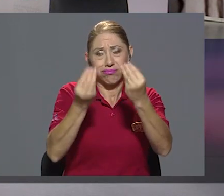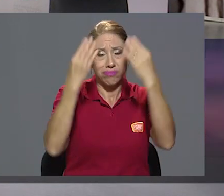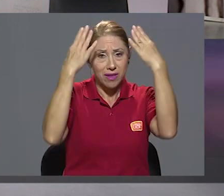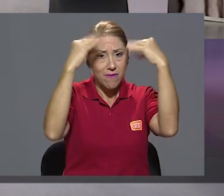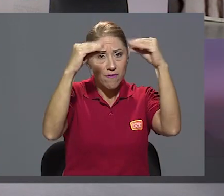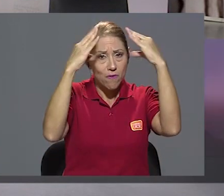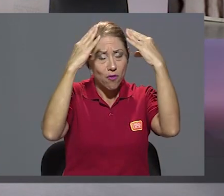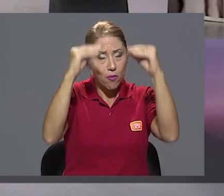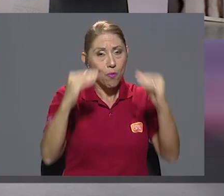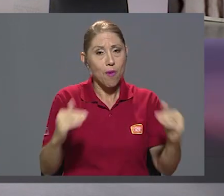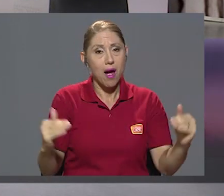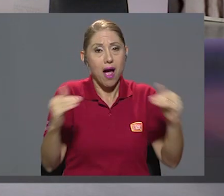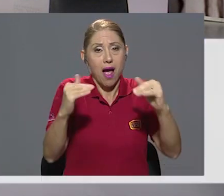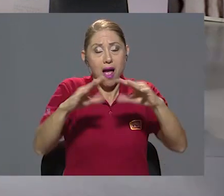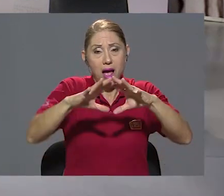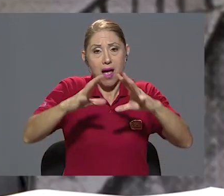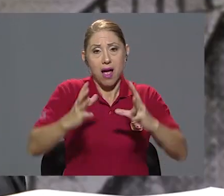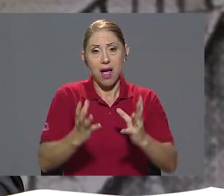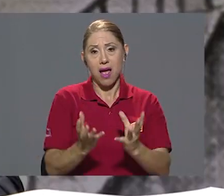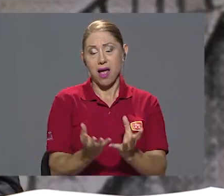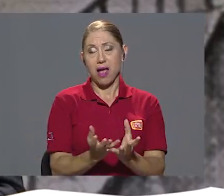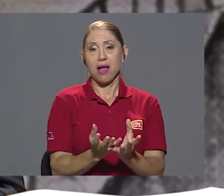información mundialmente